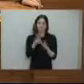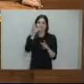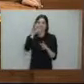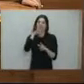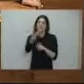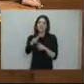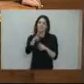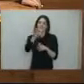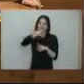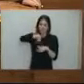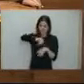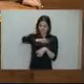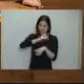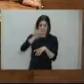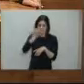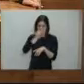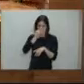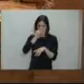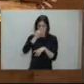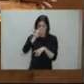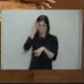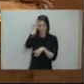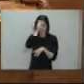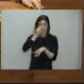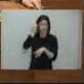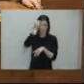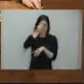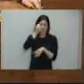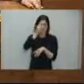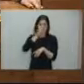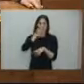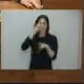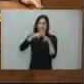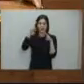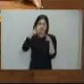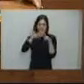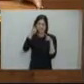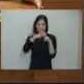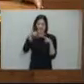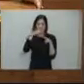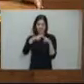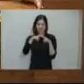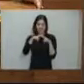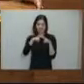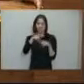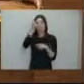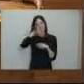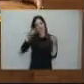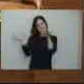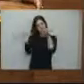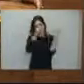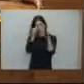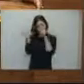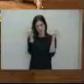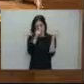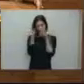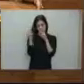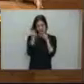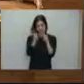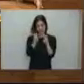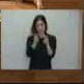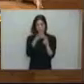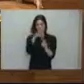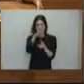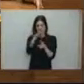que articular las nuevas políticas, quienes sean capaces, hay que articular los nuevos discursos, quienes sepan